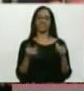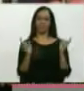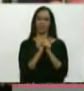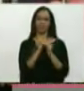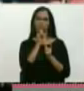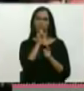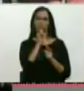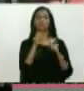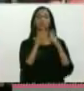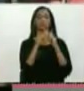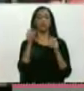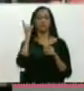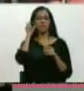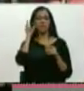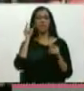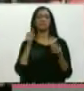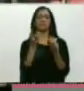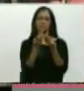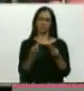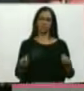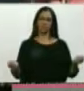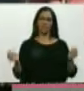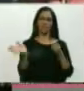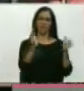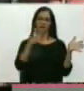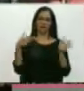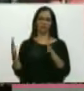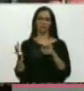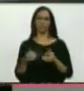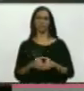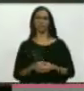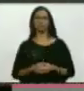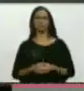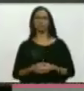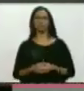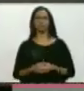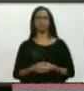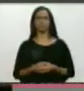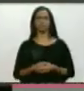audiovisual. Todo lo sólido se desvanece en el aire.